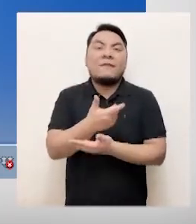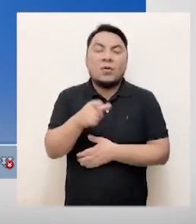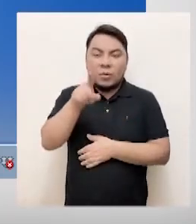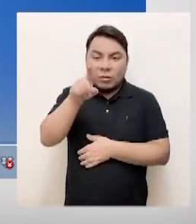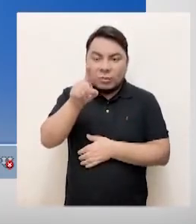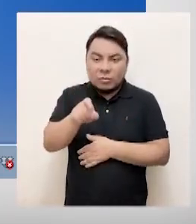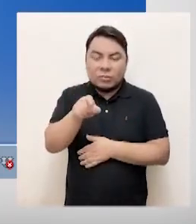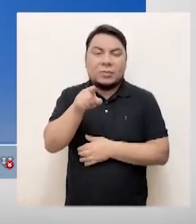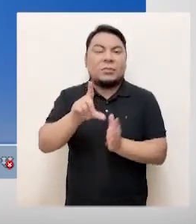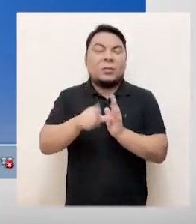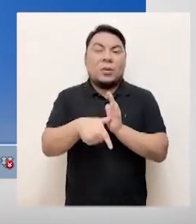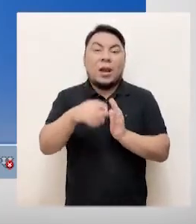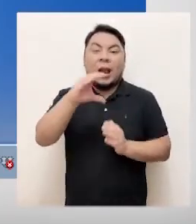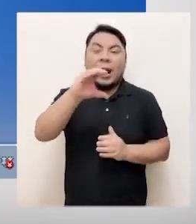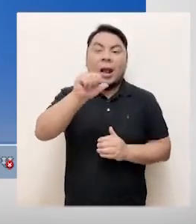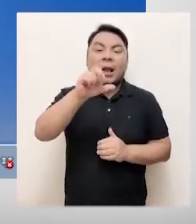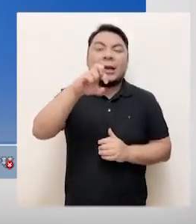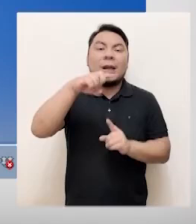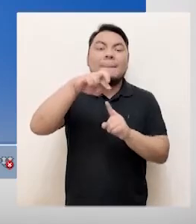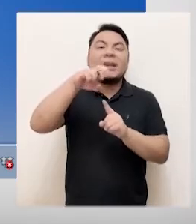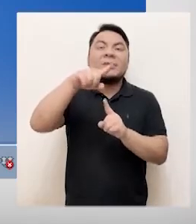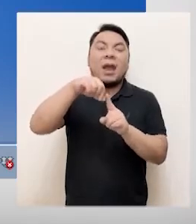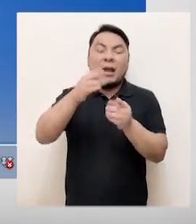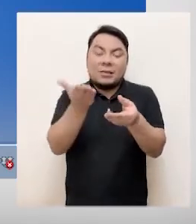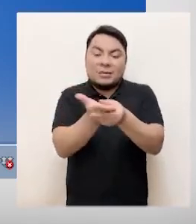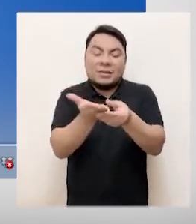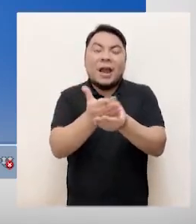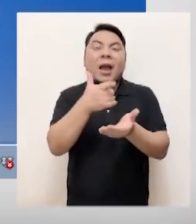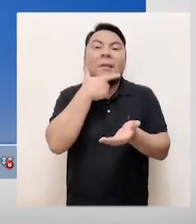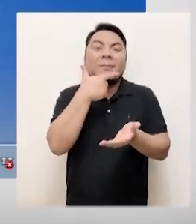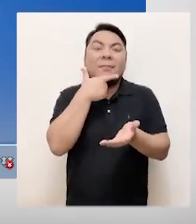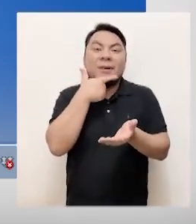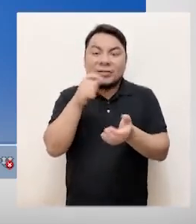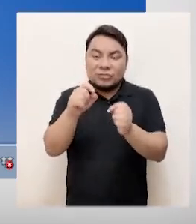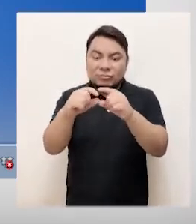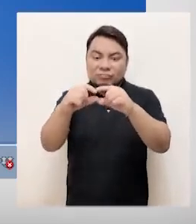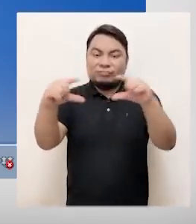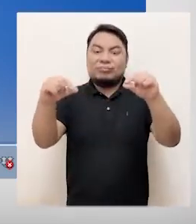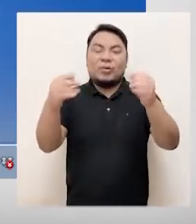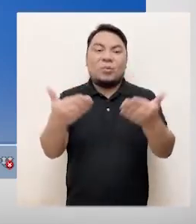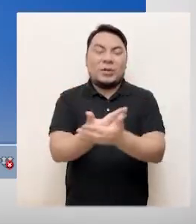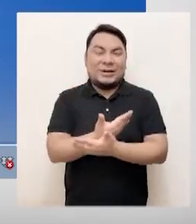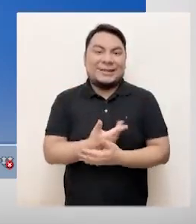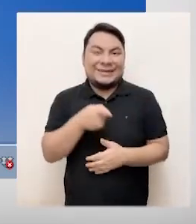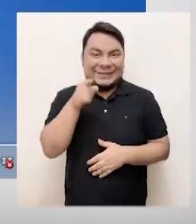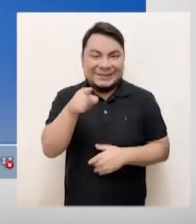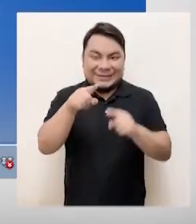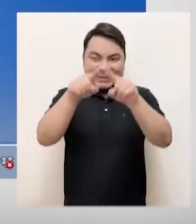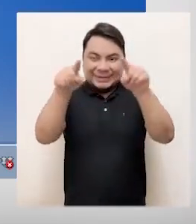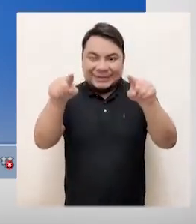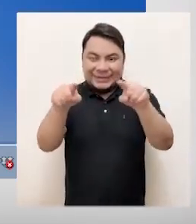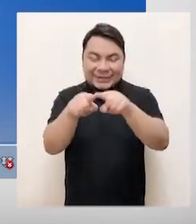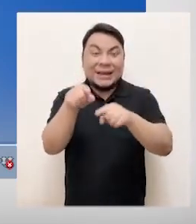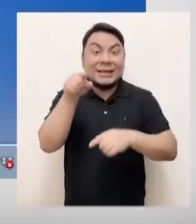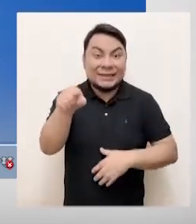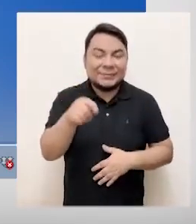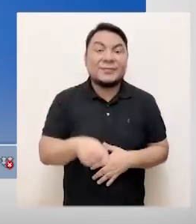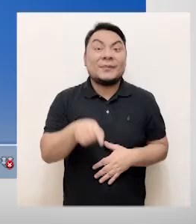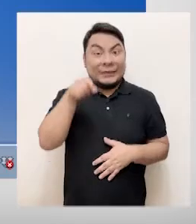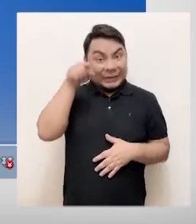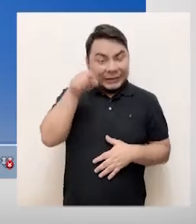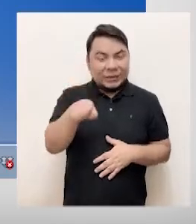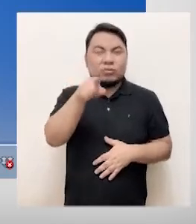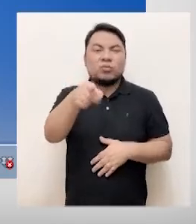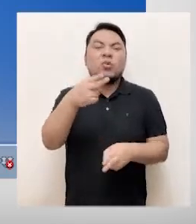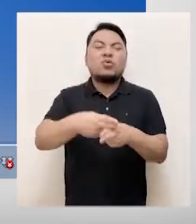Nuevo y después en el botón Carpeta. Seguidamente se creará una carpeta con un recuadro sombreado de